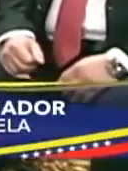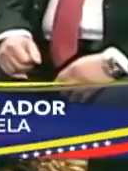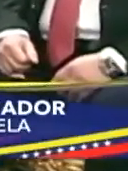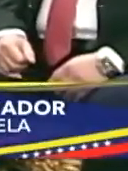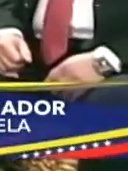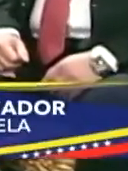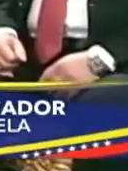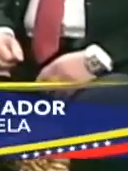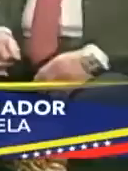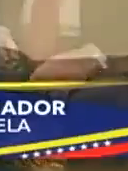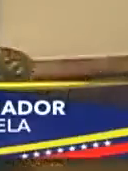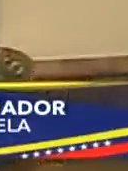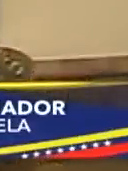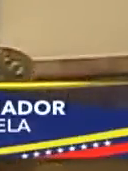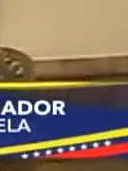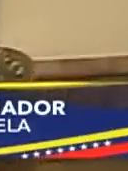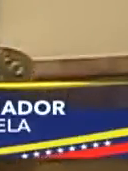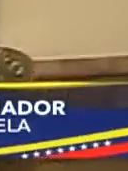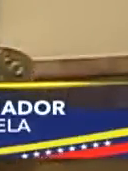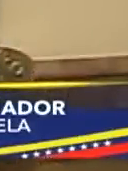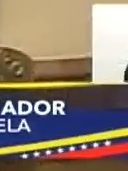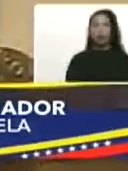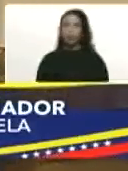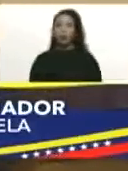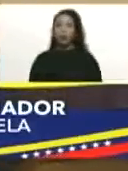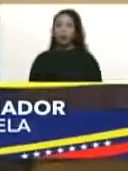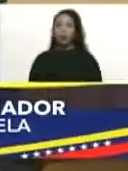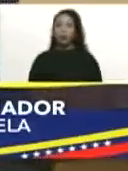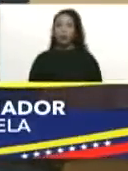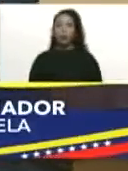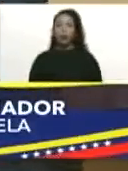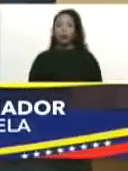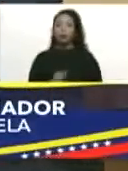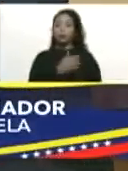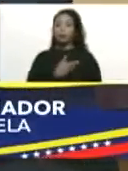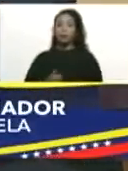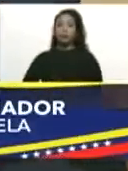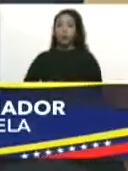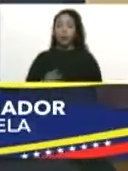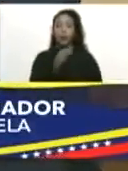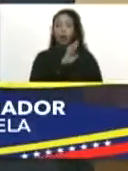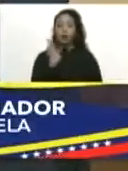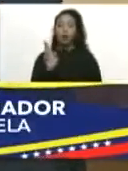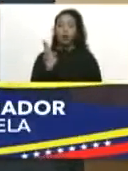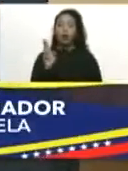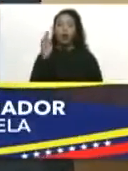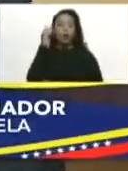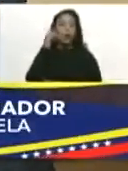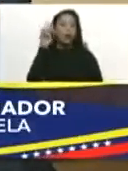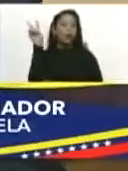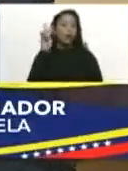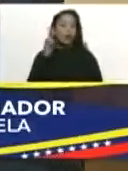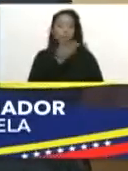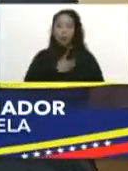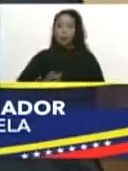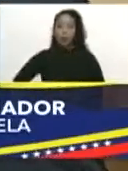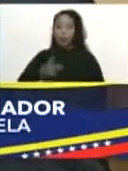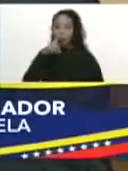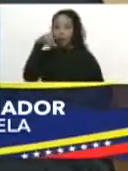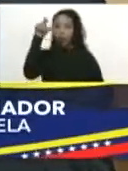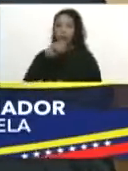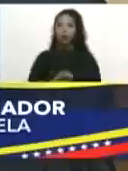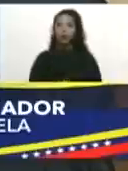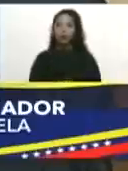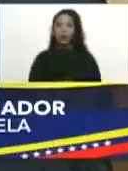Excelentísimo señor Nicolás Maduro, presidente de la República Bolivariana de Venezuela. Excelentísima